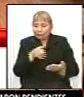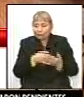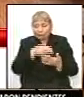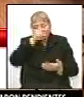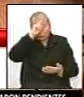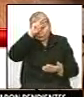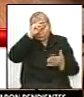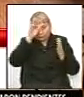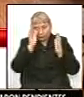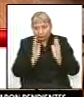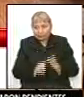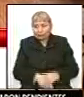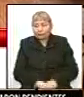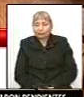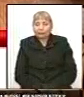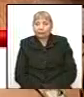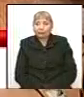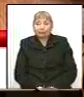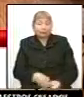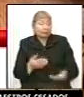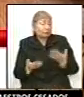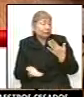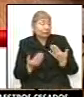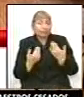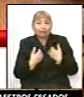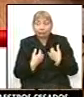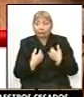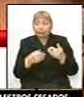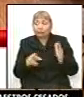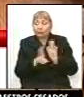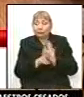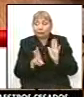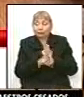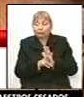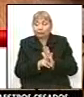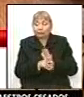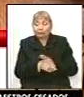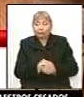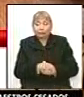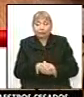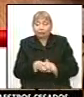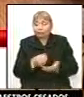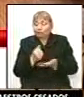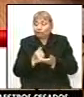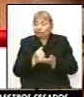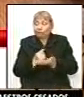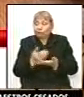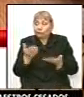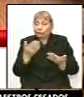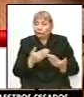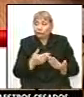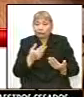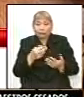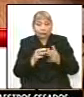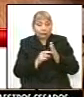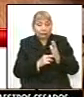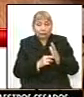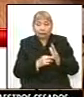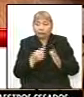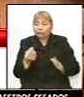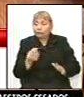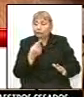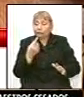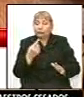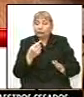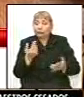peruanos. Y a veces si yo he tenido la voluntad de que venga un asesitario a querer que vote el proyecto, no, porque solamente es un proyecto de